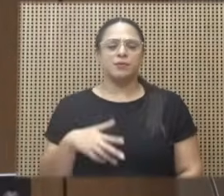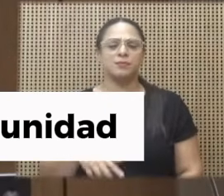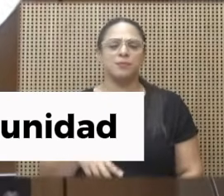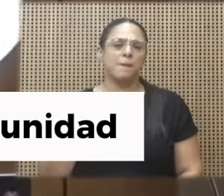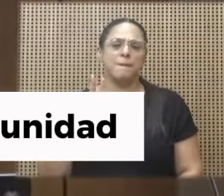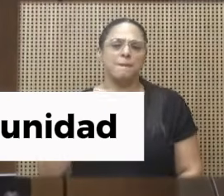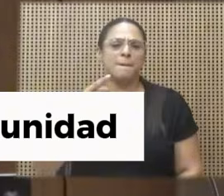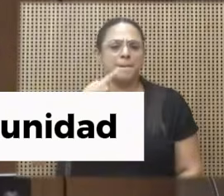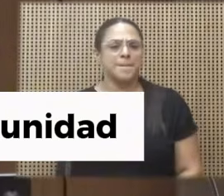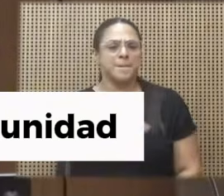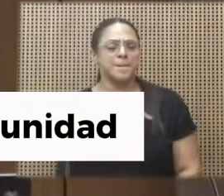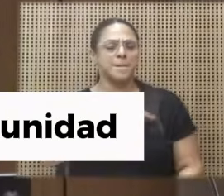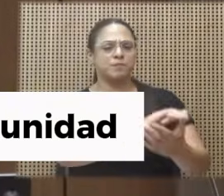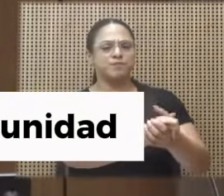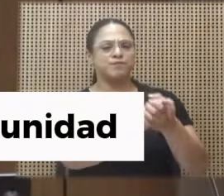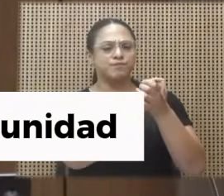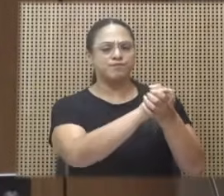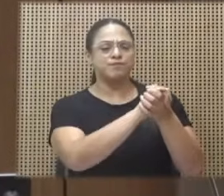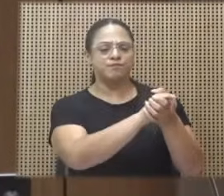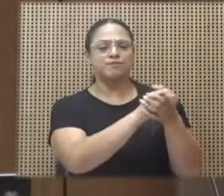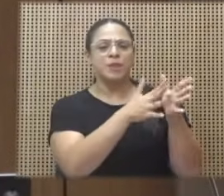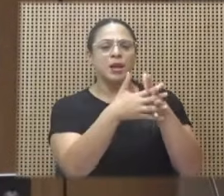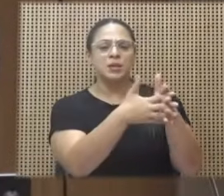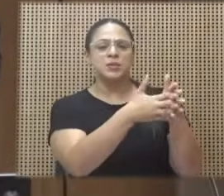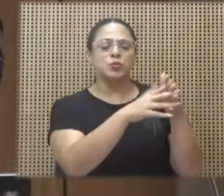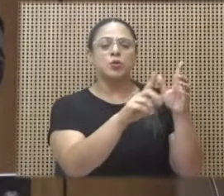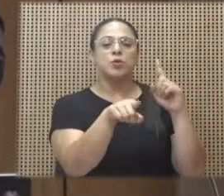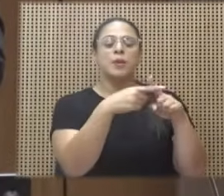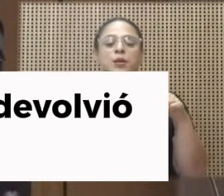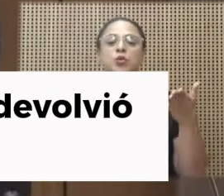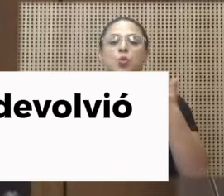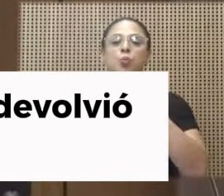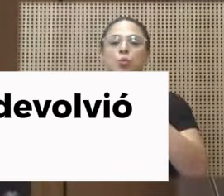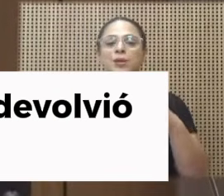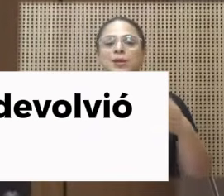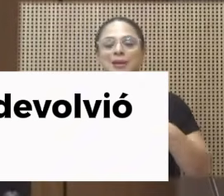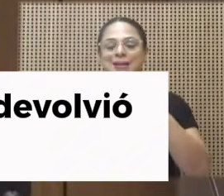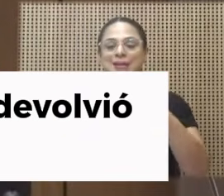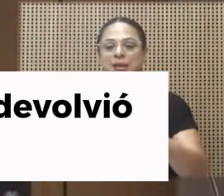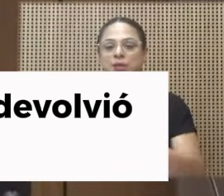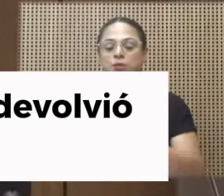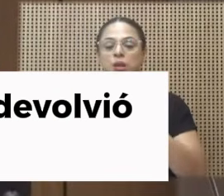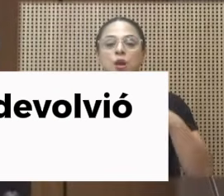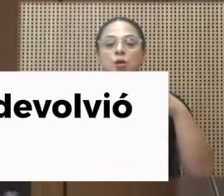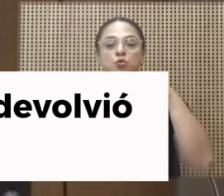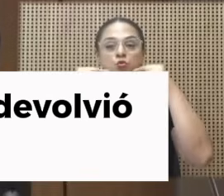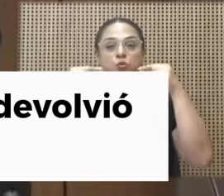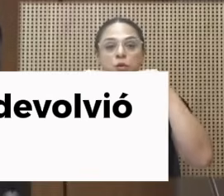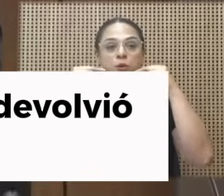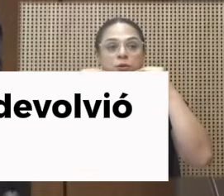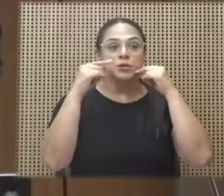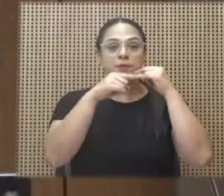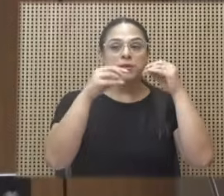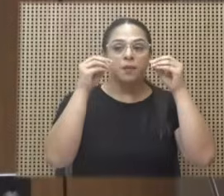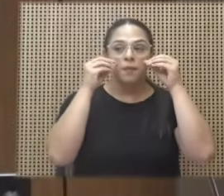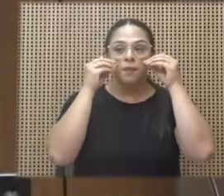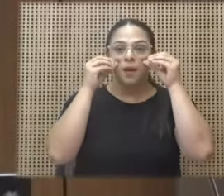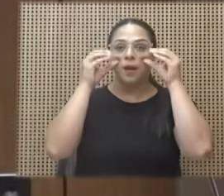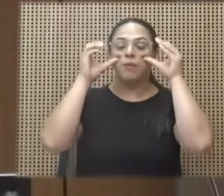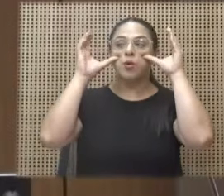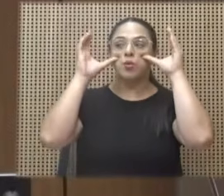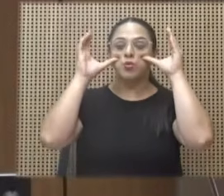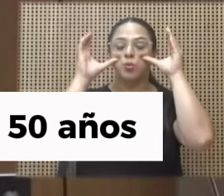del gobierno de los Estados Unidos y de toda la comunidad internacional. Rodrigo Chávez nos abrió los ojos y nos devolvió la fe en la